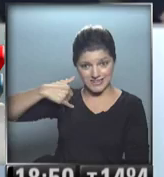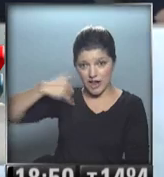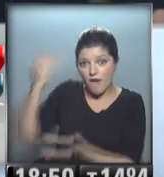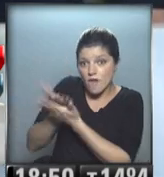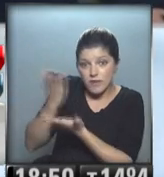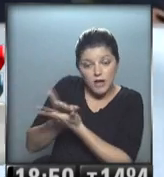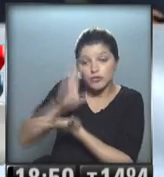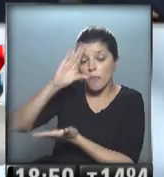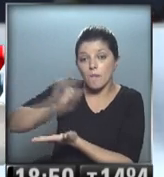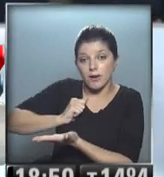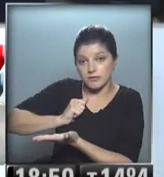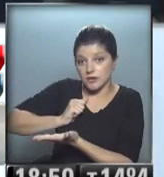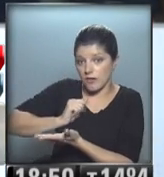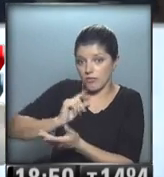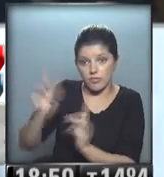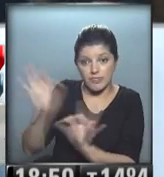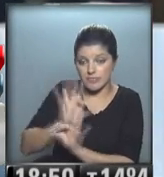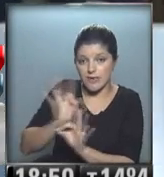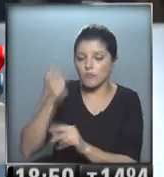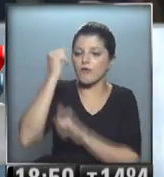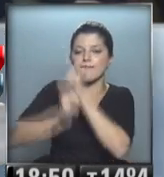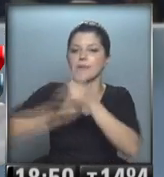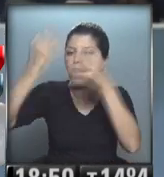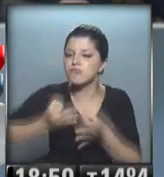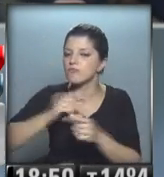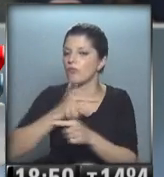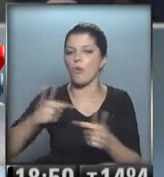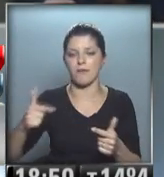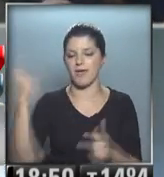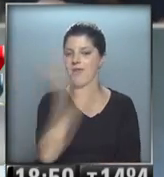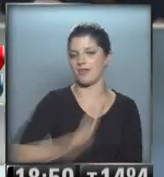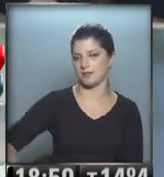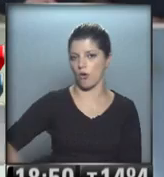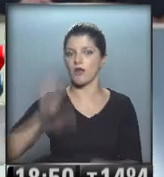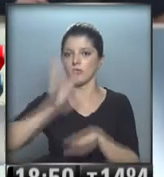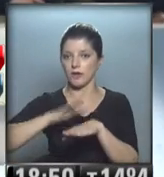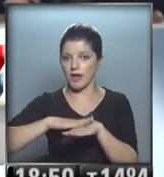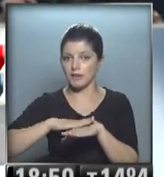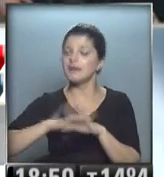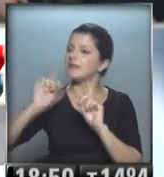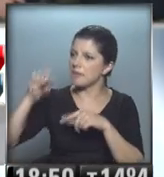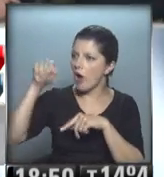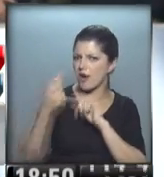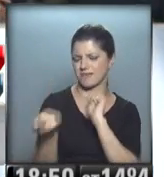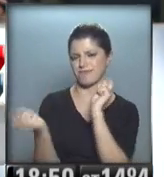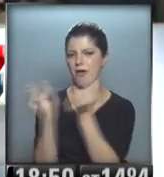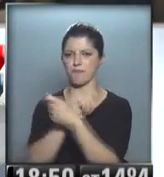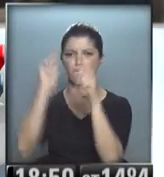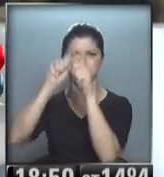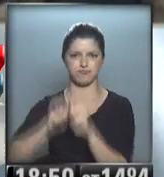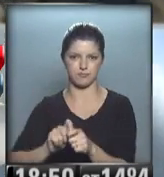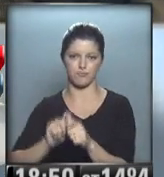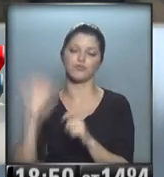fabricaciones militares no tenía una fábrica completamente del Estado Nacional, esto es mano de obra y además fue totalmente diseñada